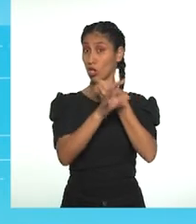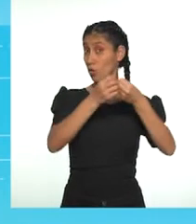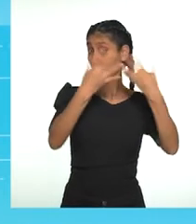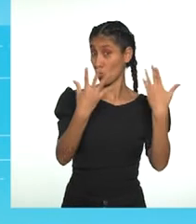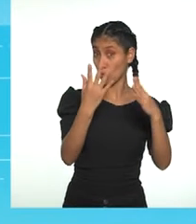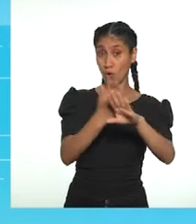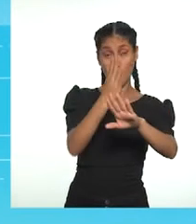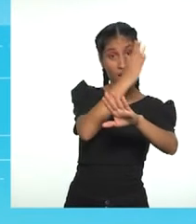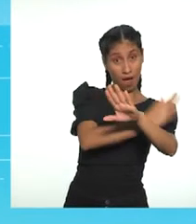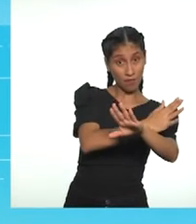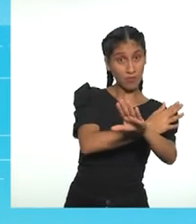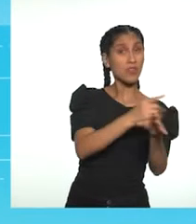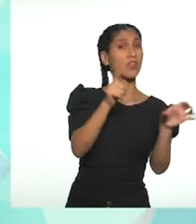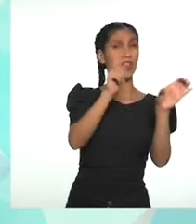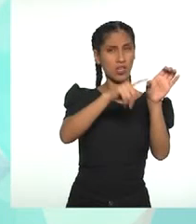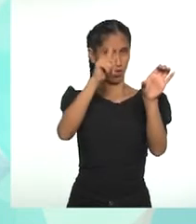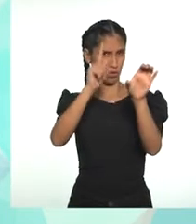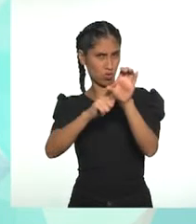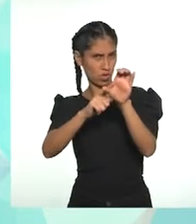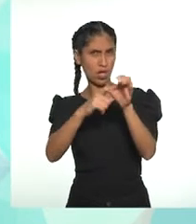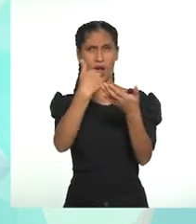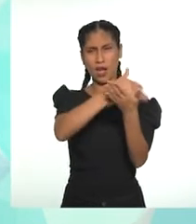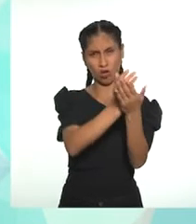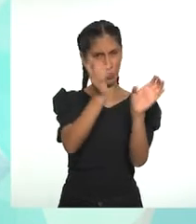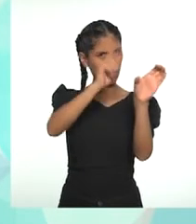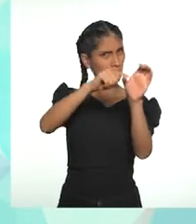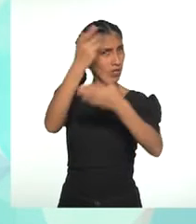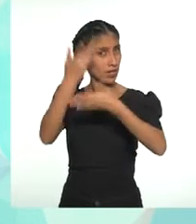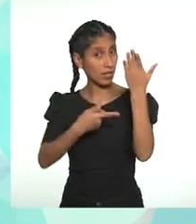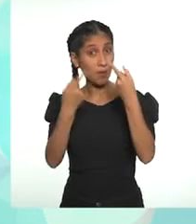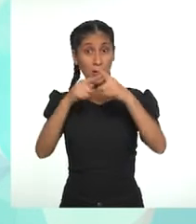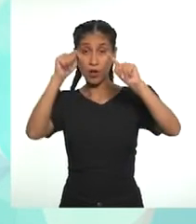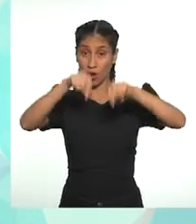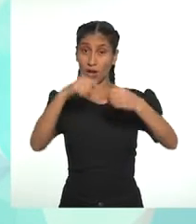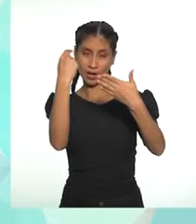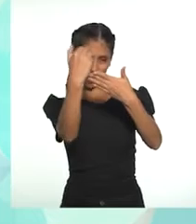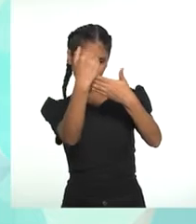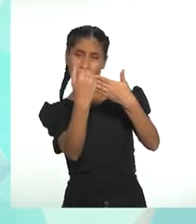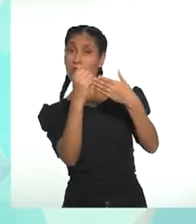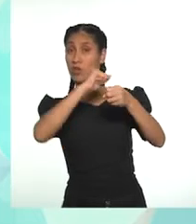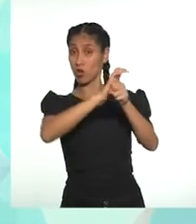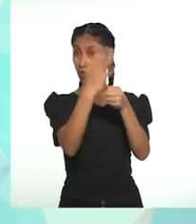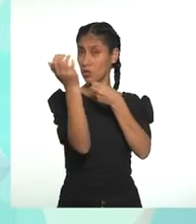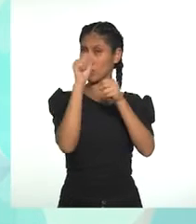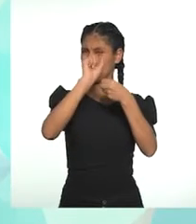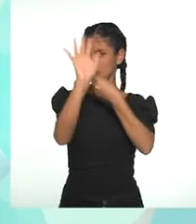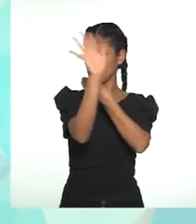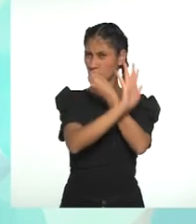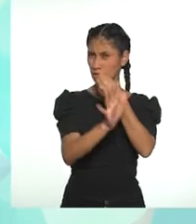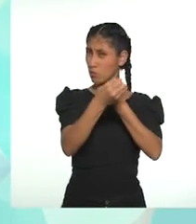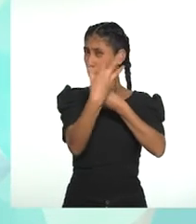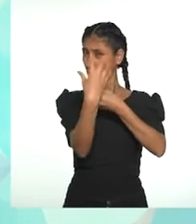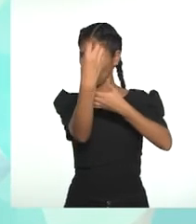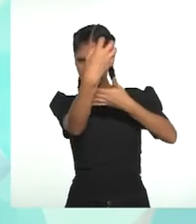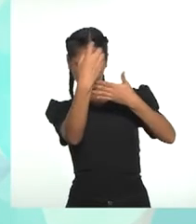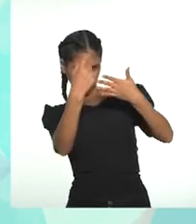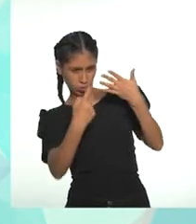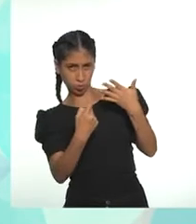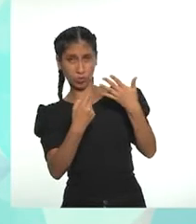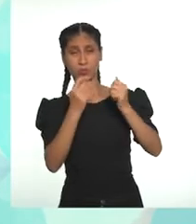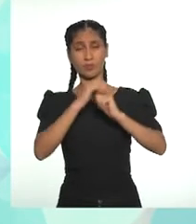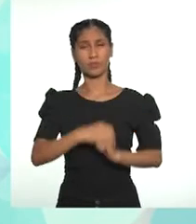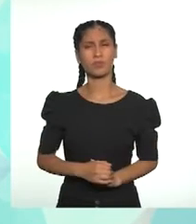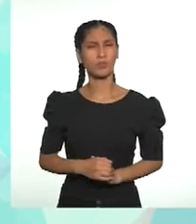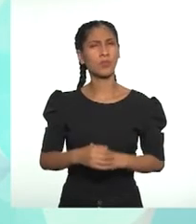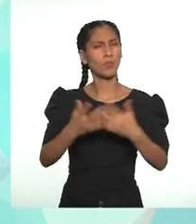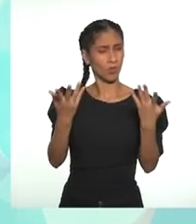o materiales como en el texto anterior. Lo que define un texto instructivo es que brinda instrucciones al lector en una serie de pasos o consejos